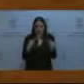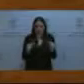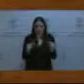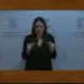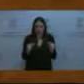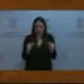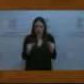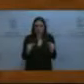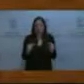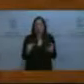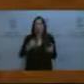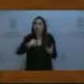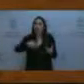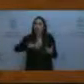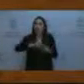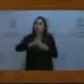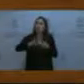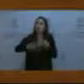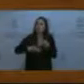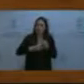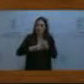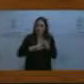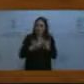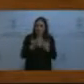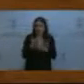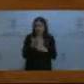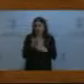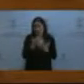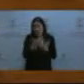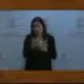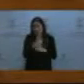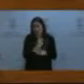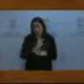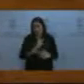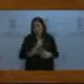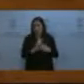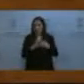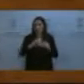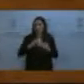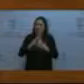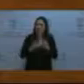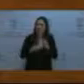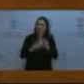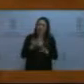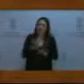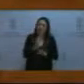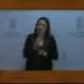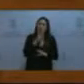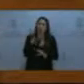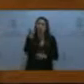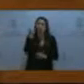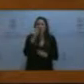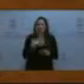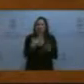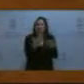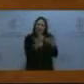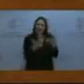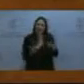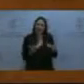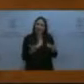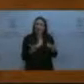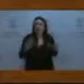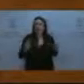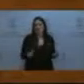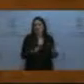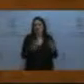Señorías, hemos presentado una enmienda a esta proposición de ley porque al primer apartado, creíamos que era una forma de mejorar su redacción en